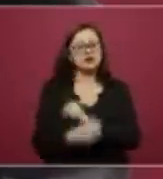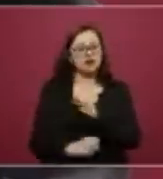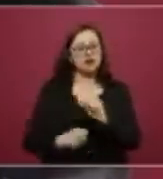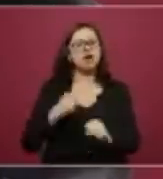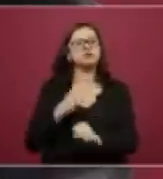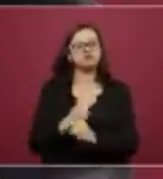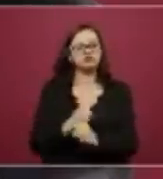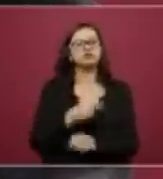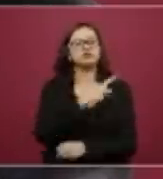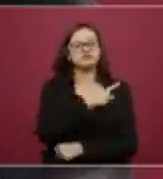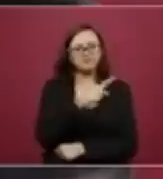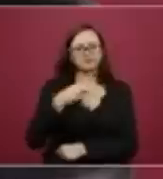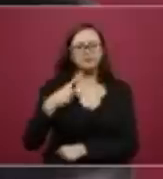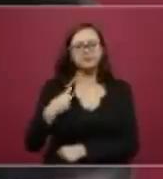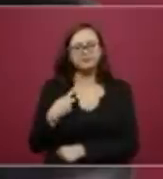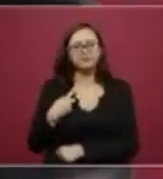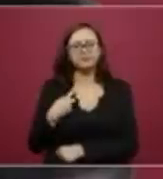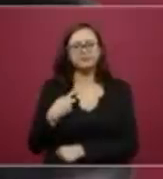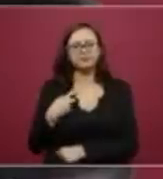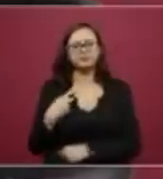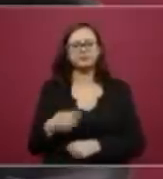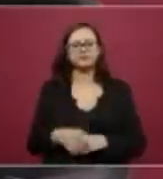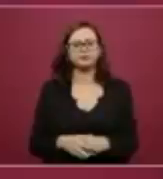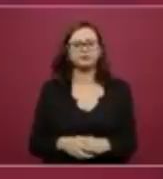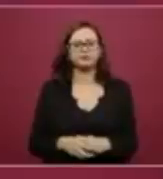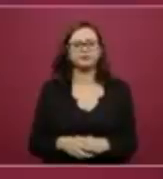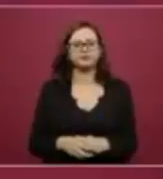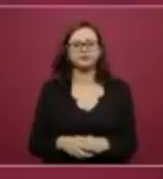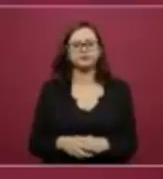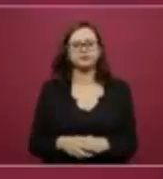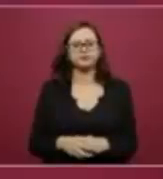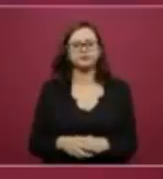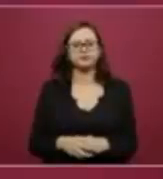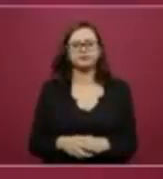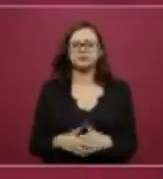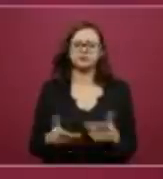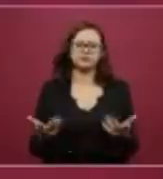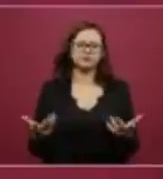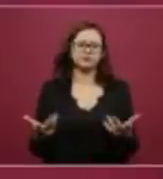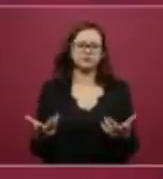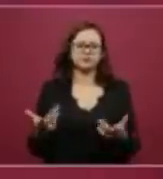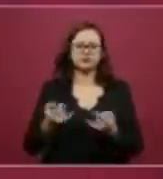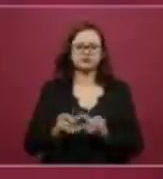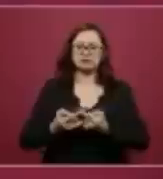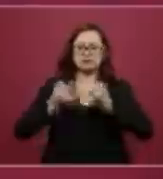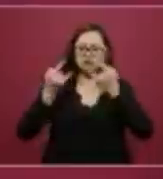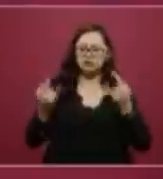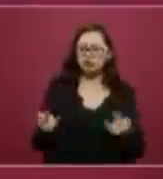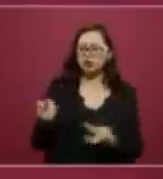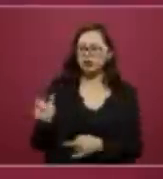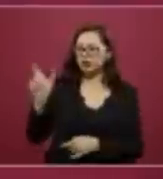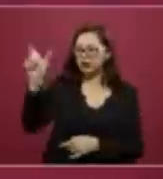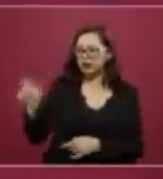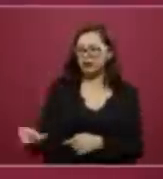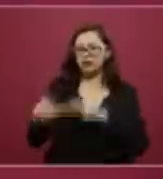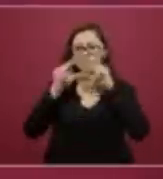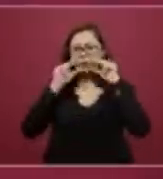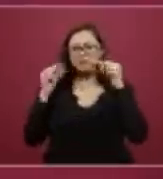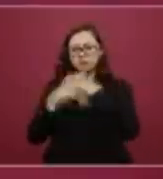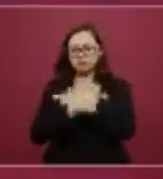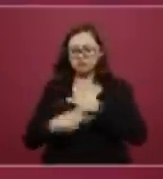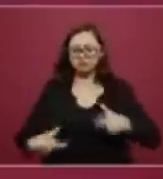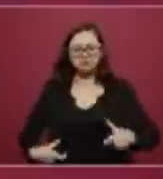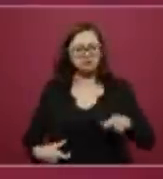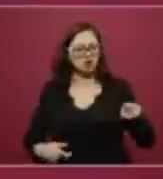lo que podemos catalogar como un cobarde asesinato,